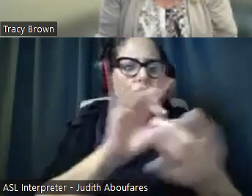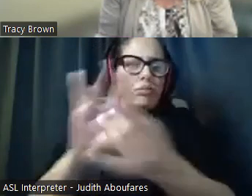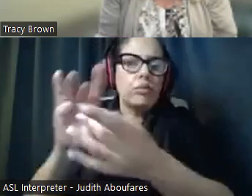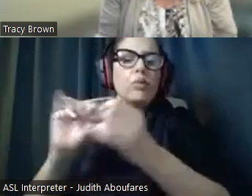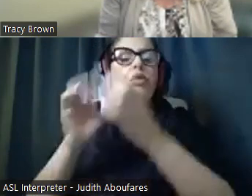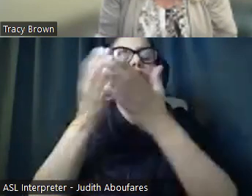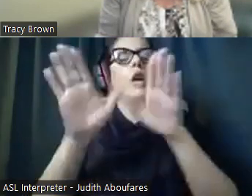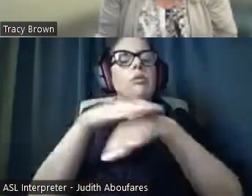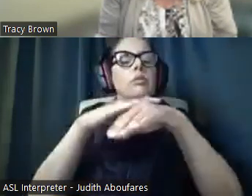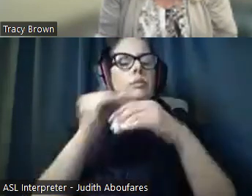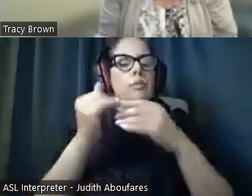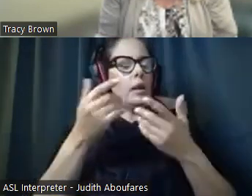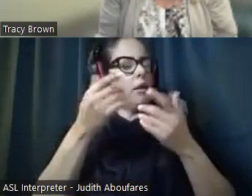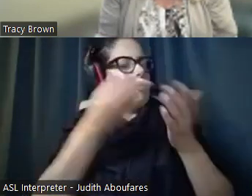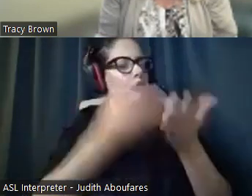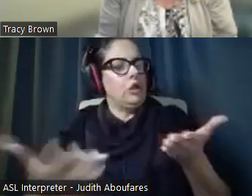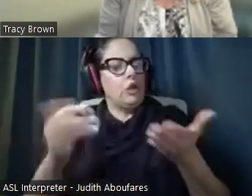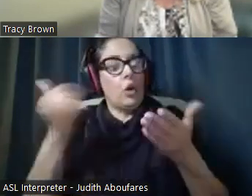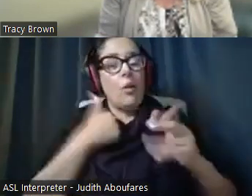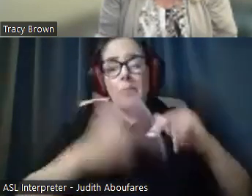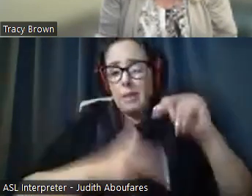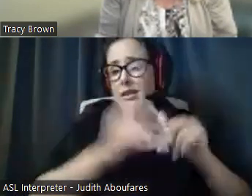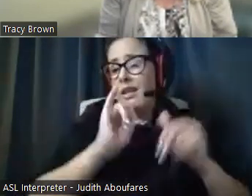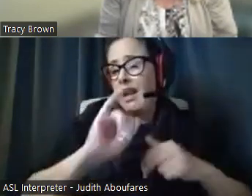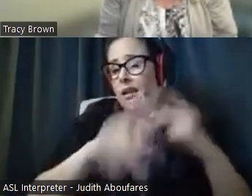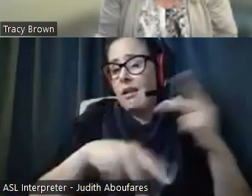los ayude a través de los recursos. Y